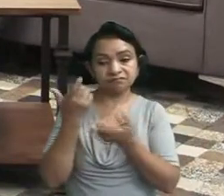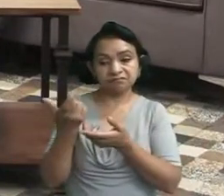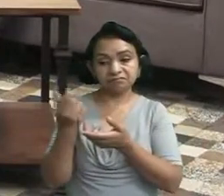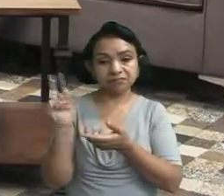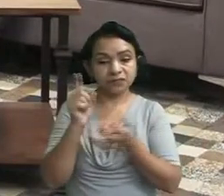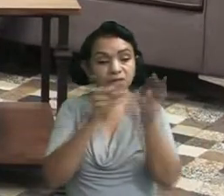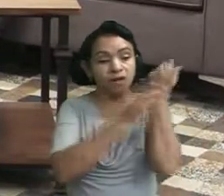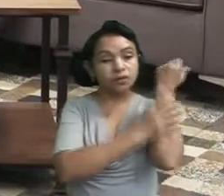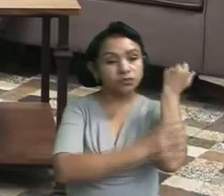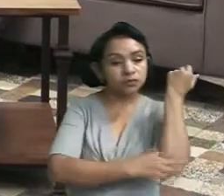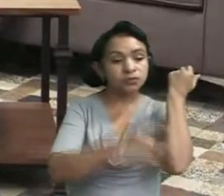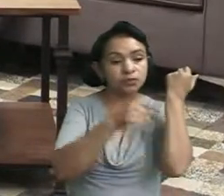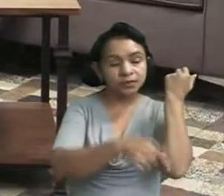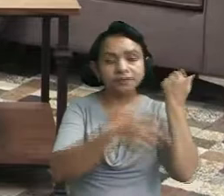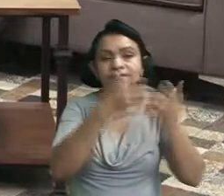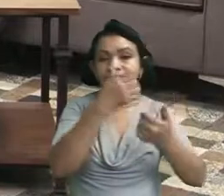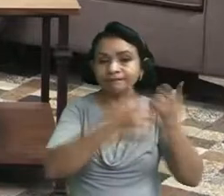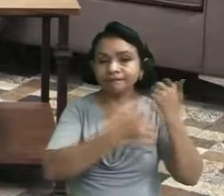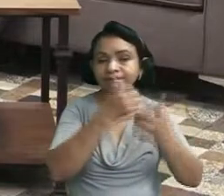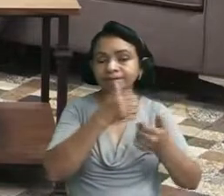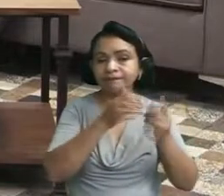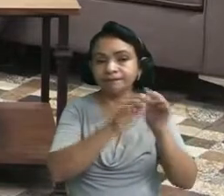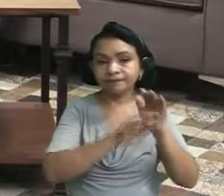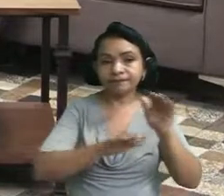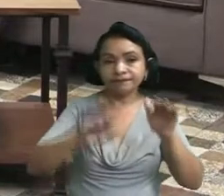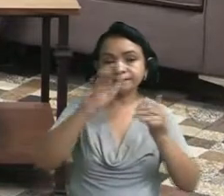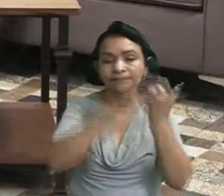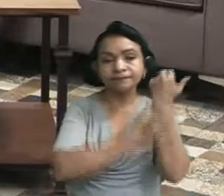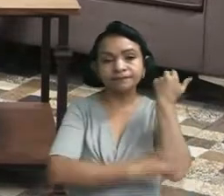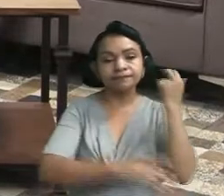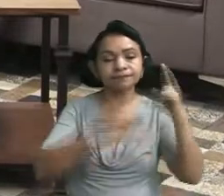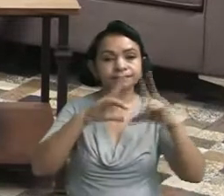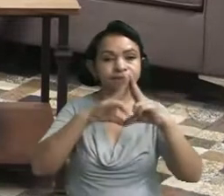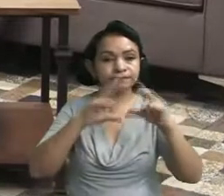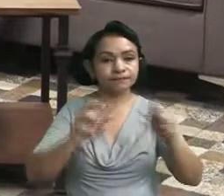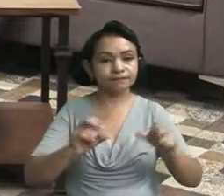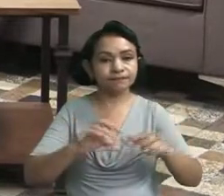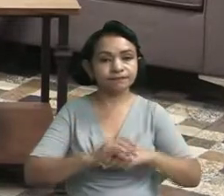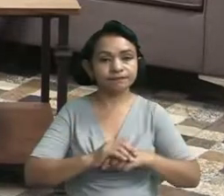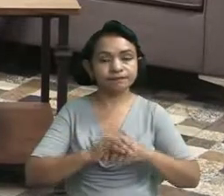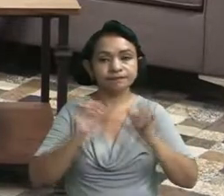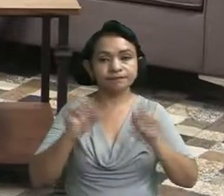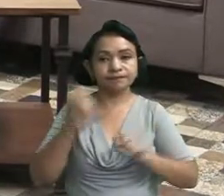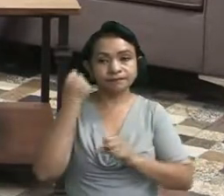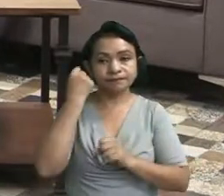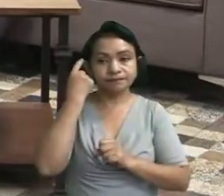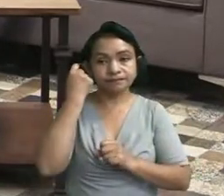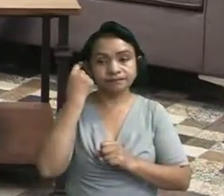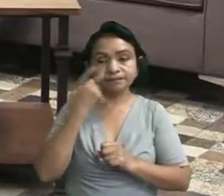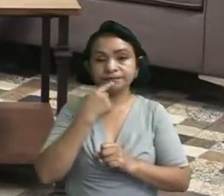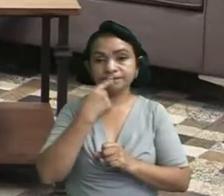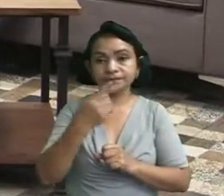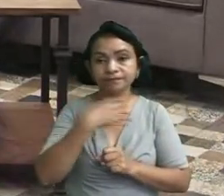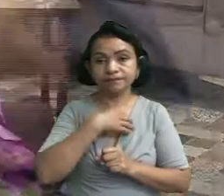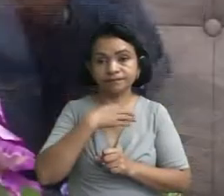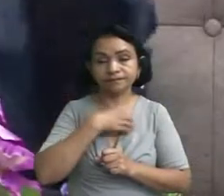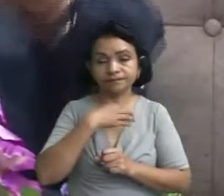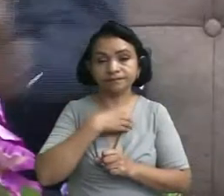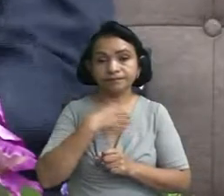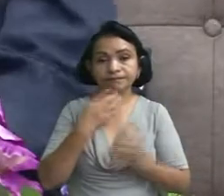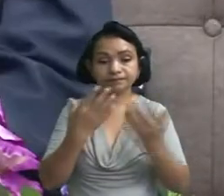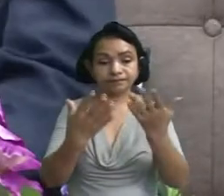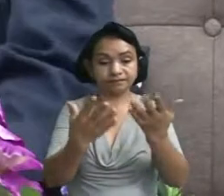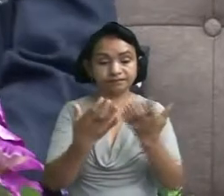que pues precisamente es pues más empobrecida en nuestro país. Claro. Un poquito entender lo precisamente, que precisamente esa posición de ellos de no